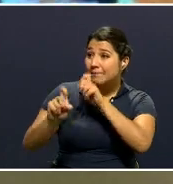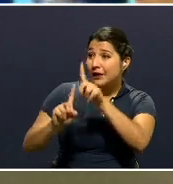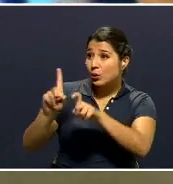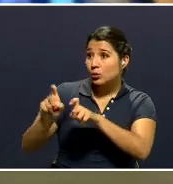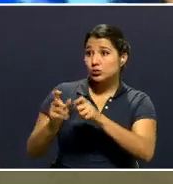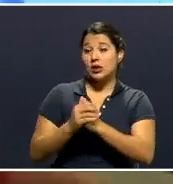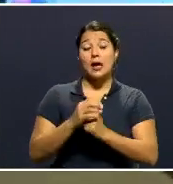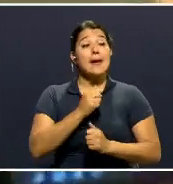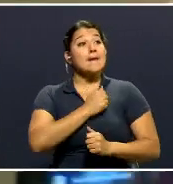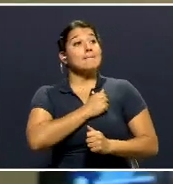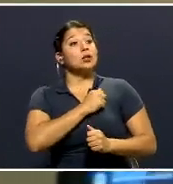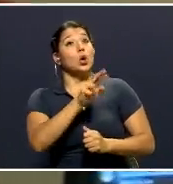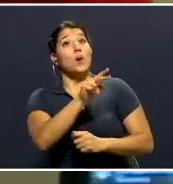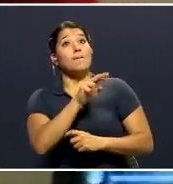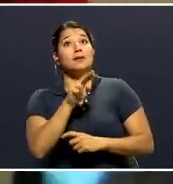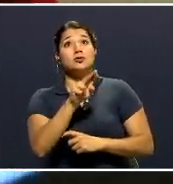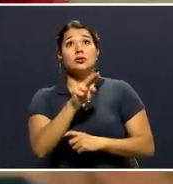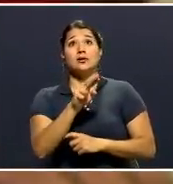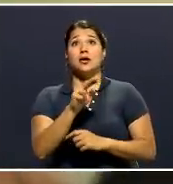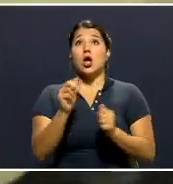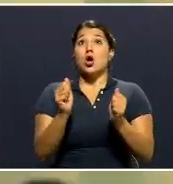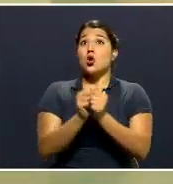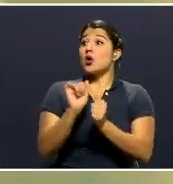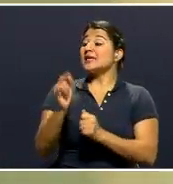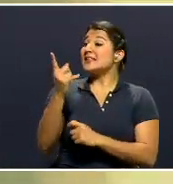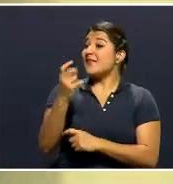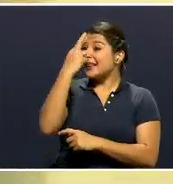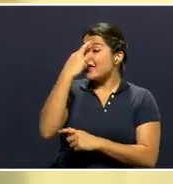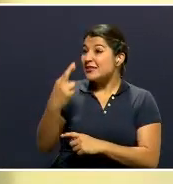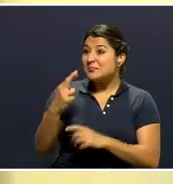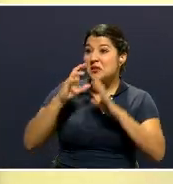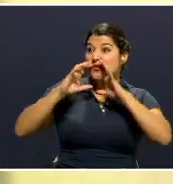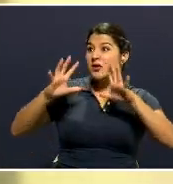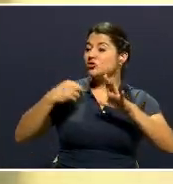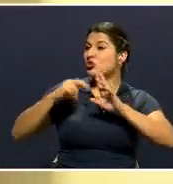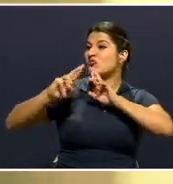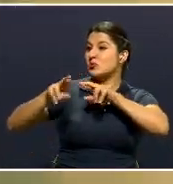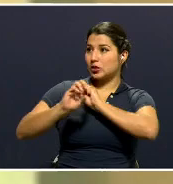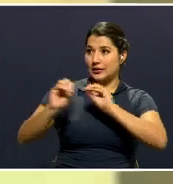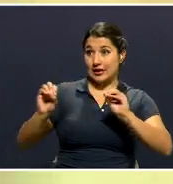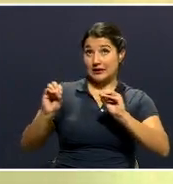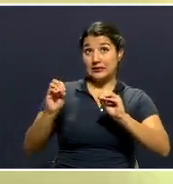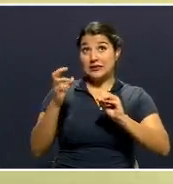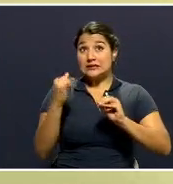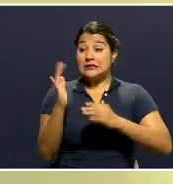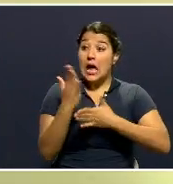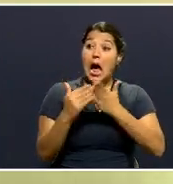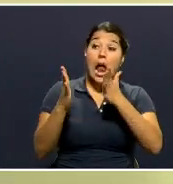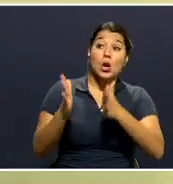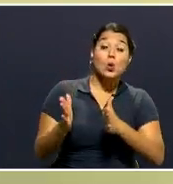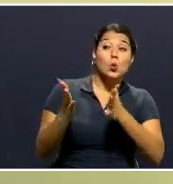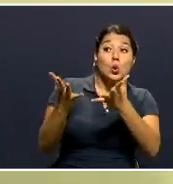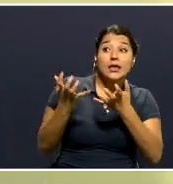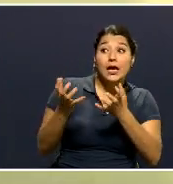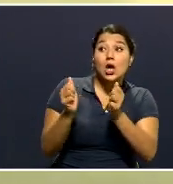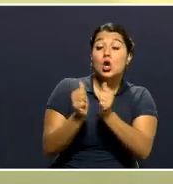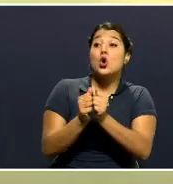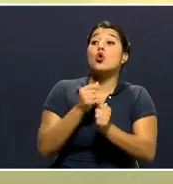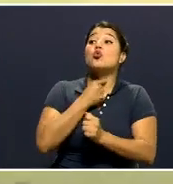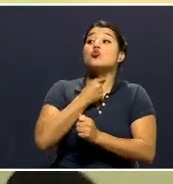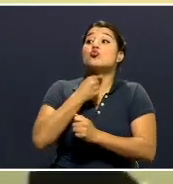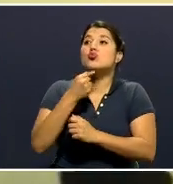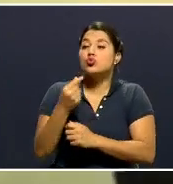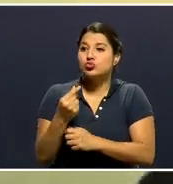Perdón, compañero. Bueno, en esa falta de respeto y gritos, yo no voy a responder. Si alguno quiere, con mucho gusto, sacamos